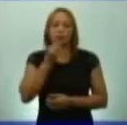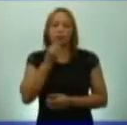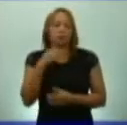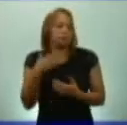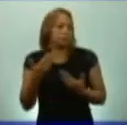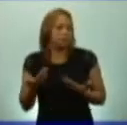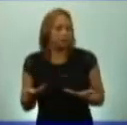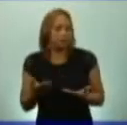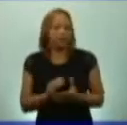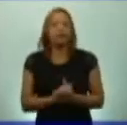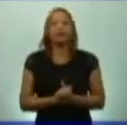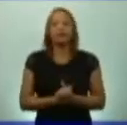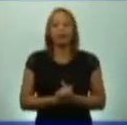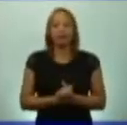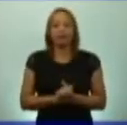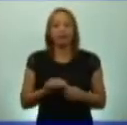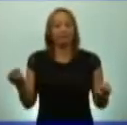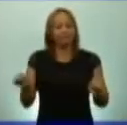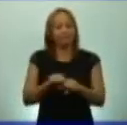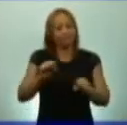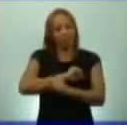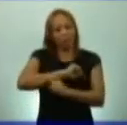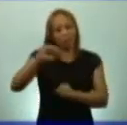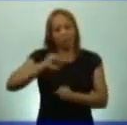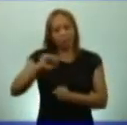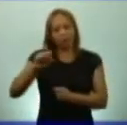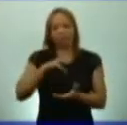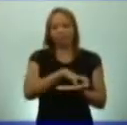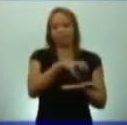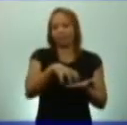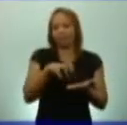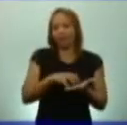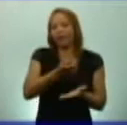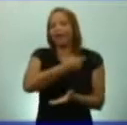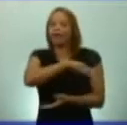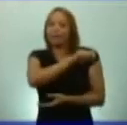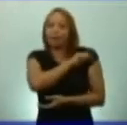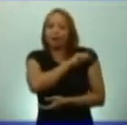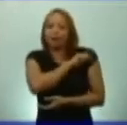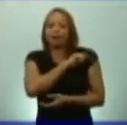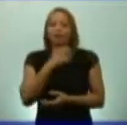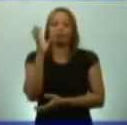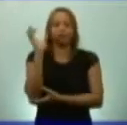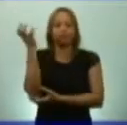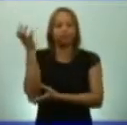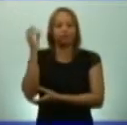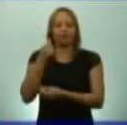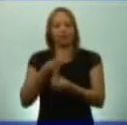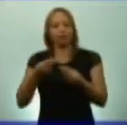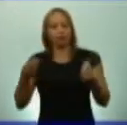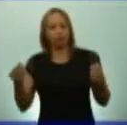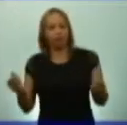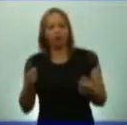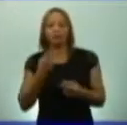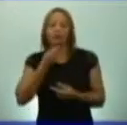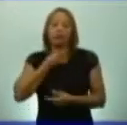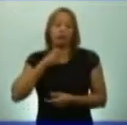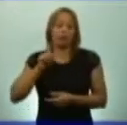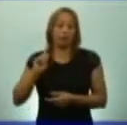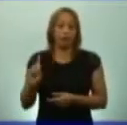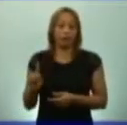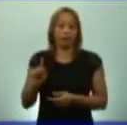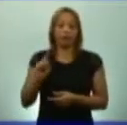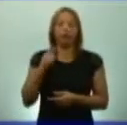que bombardearon a ciudades, poblados, centrales azucareros. Por ejemplo,